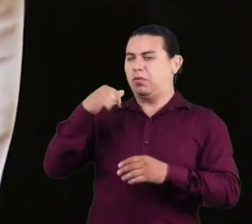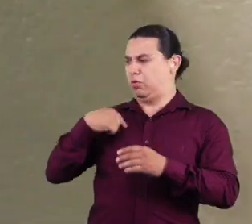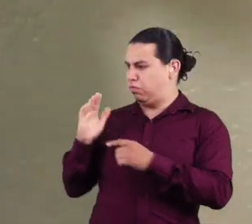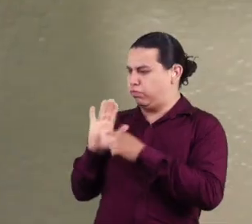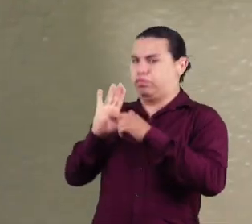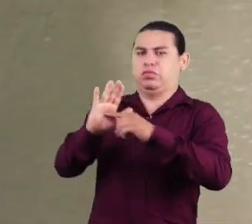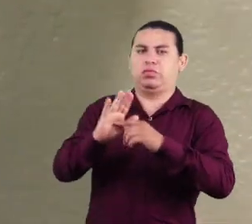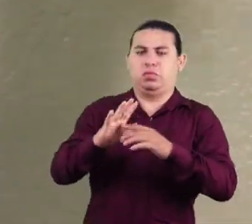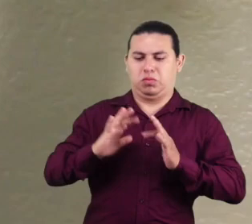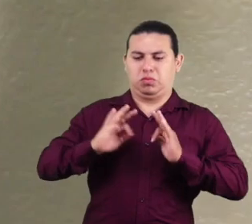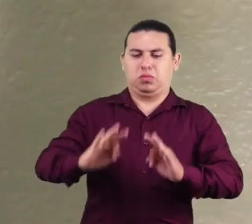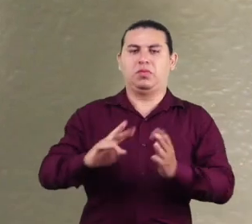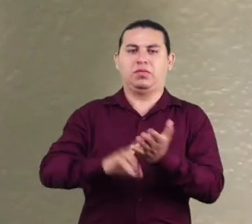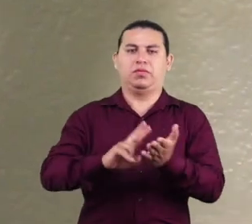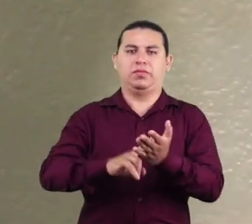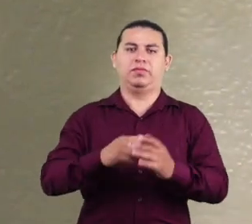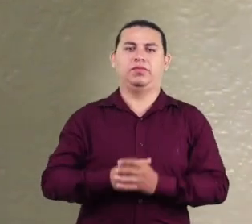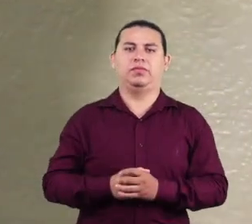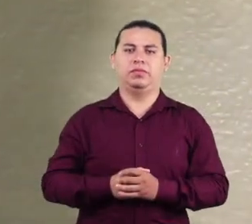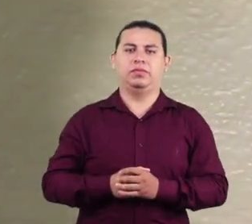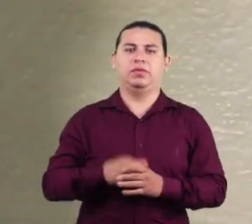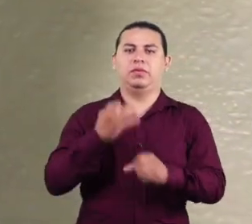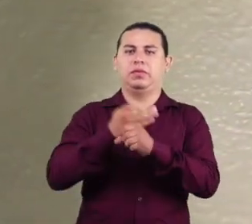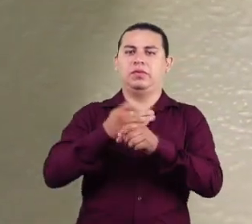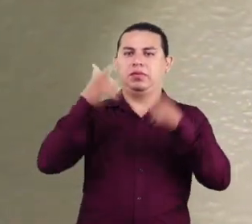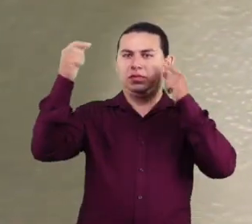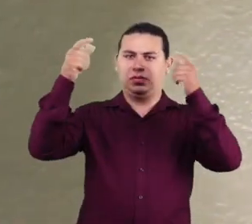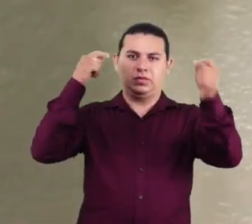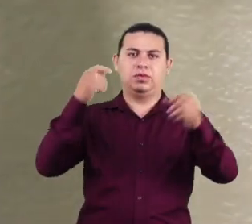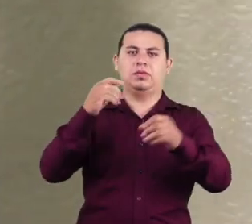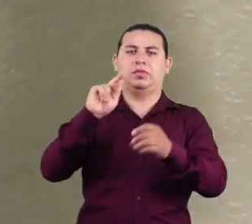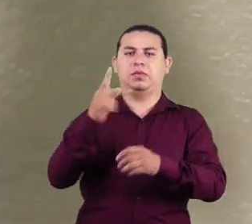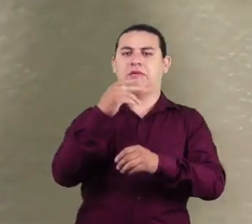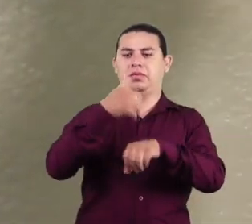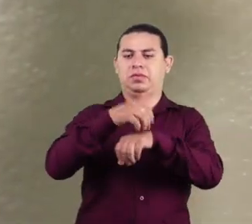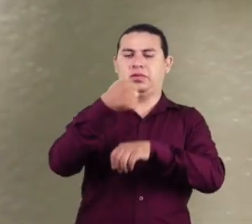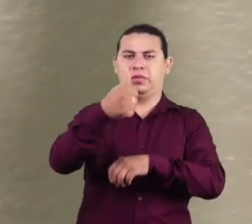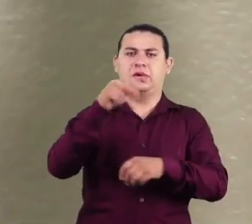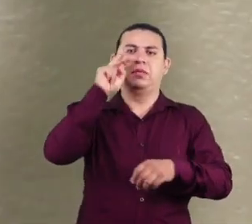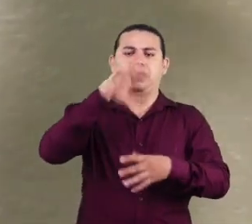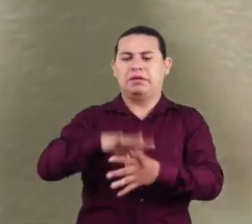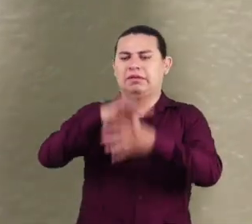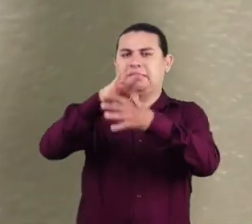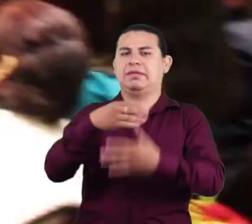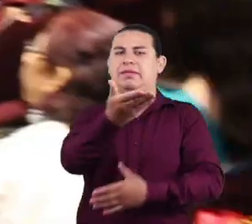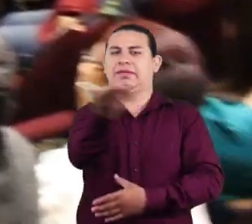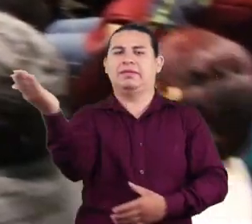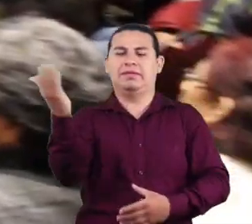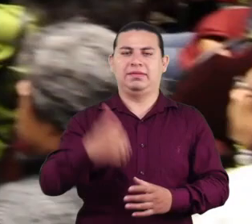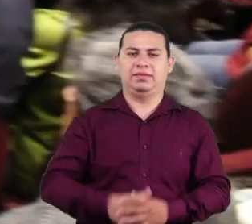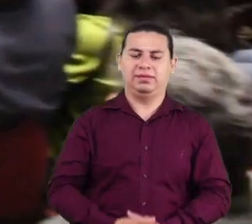cualquier momento. Nos encontramos en la ceremonia de graduación de la prepa número 6. Acompáñenos a ver cómo se vive.